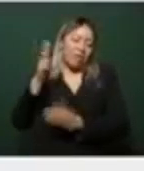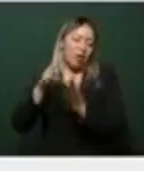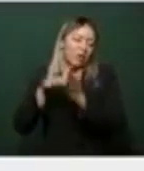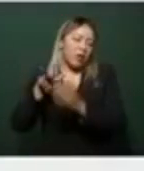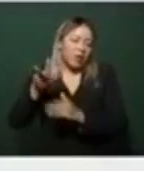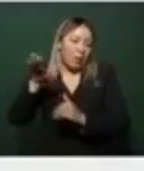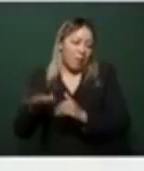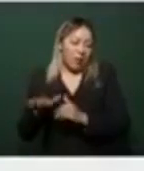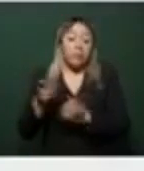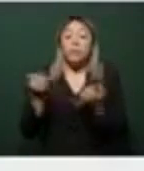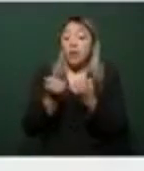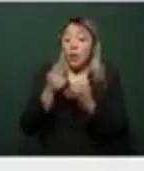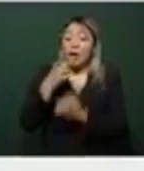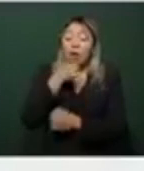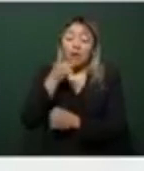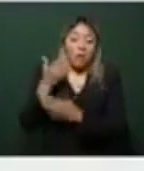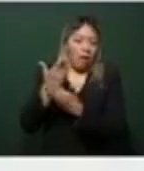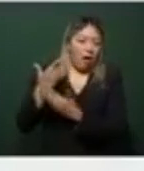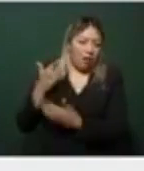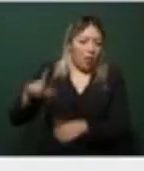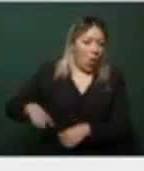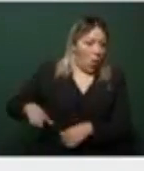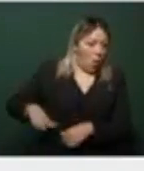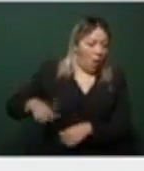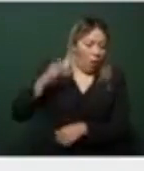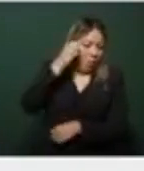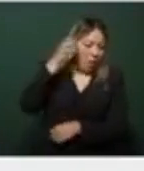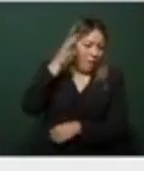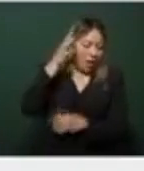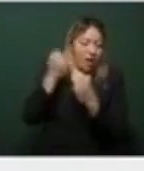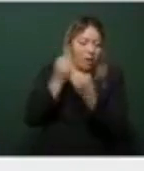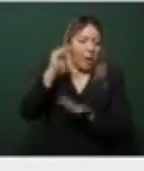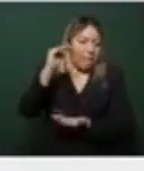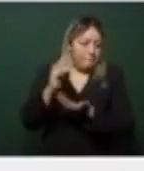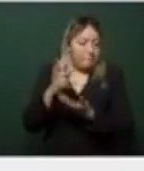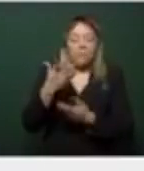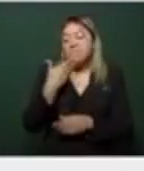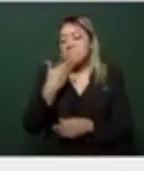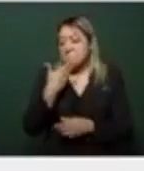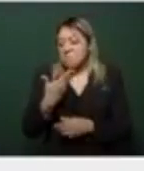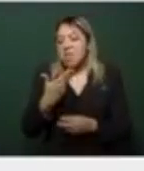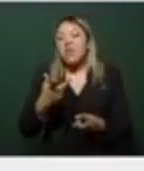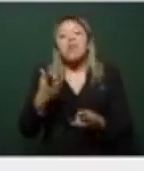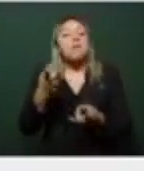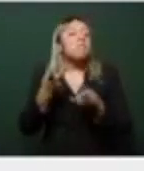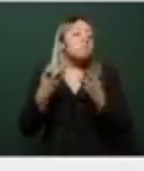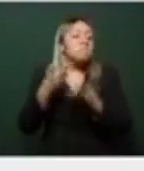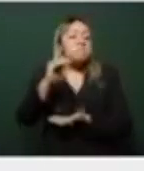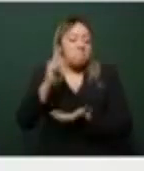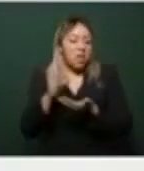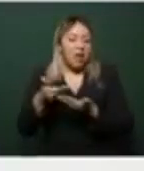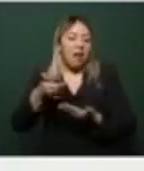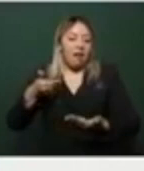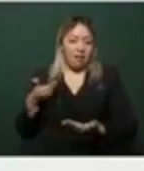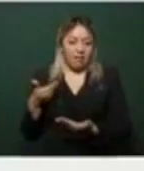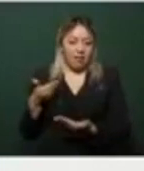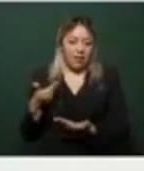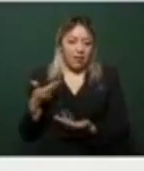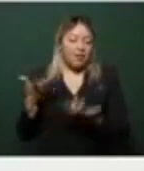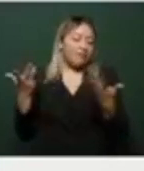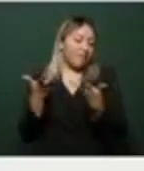una reducción importante en el robo de combustible, un 53% menos de lo que se